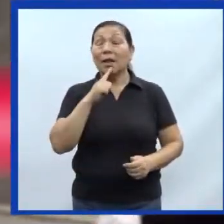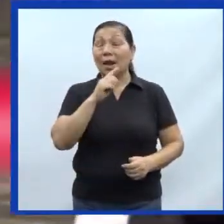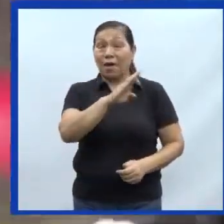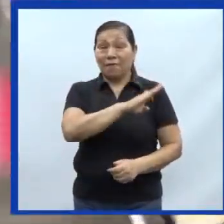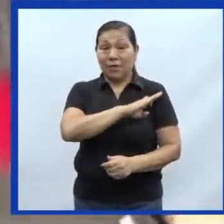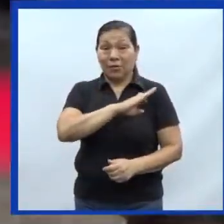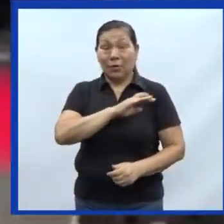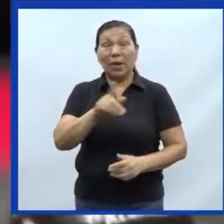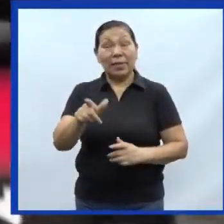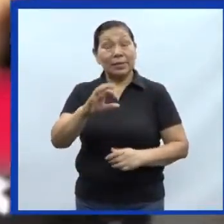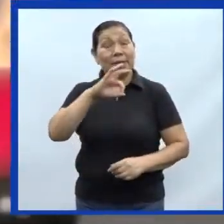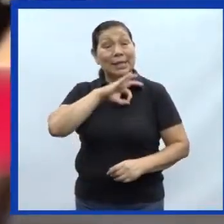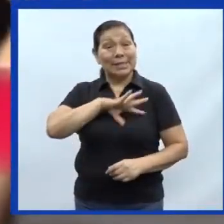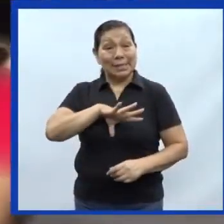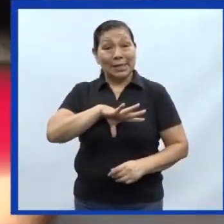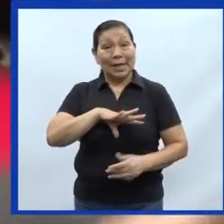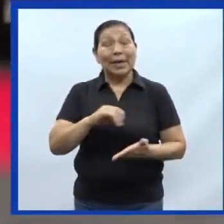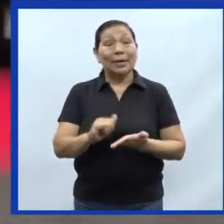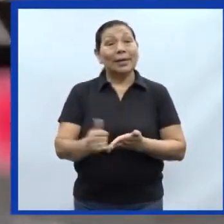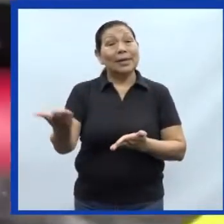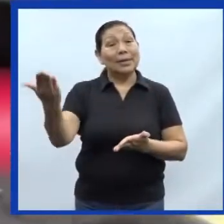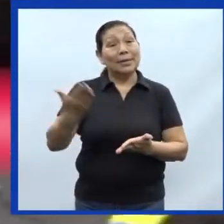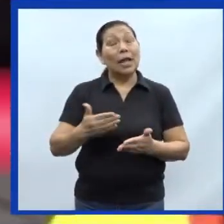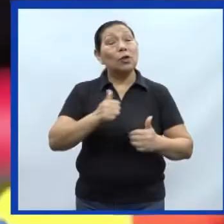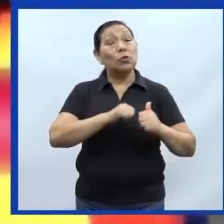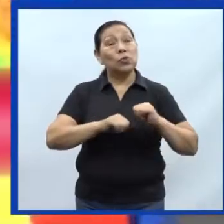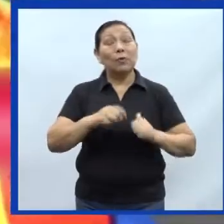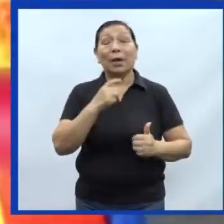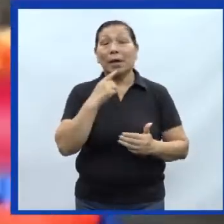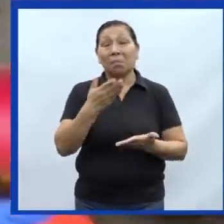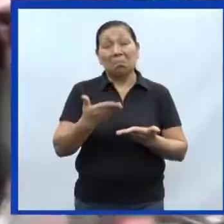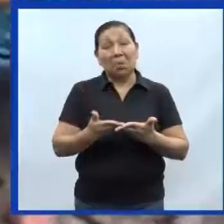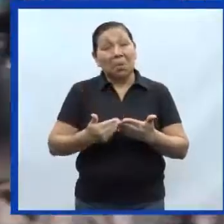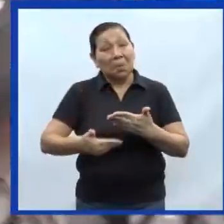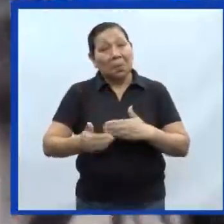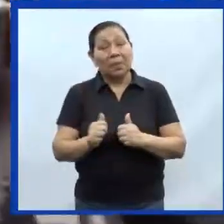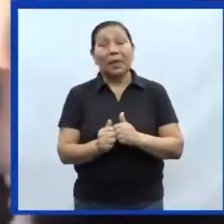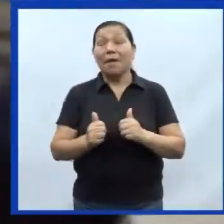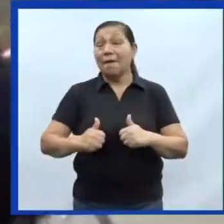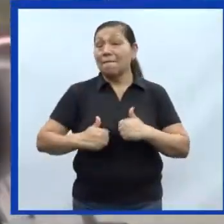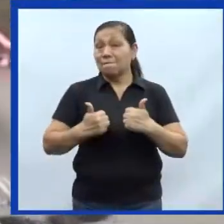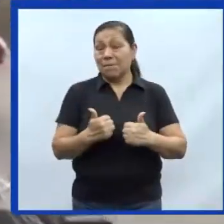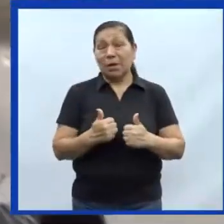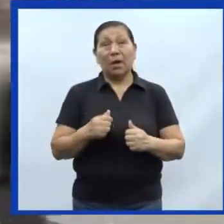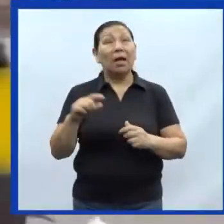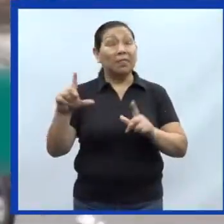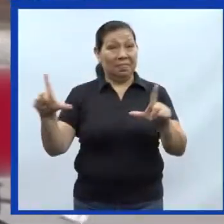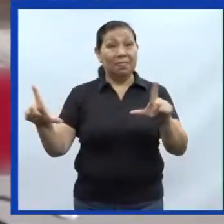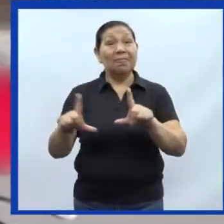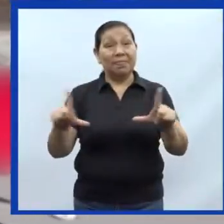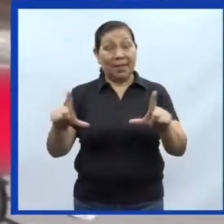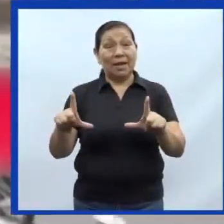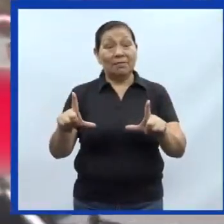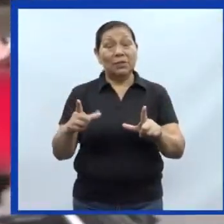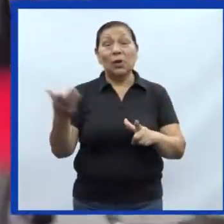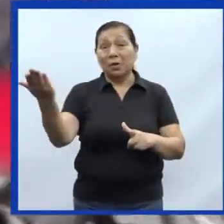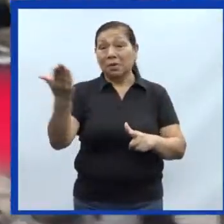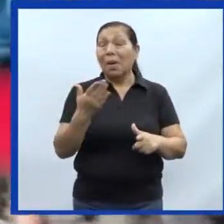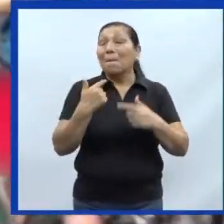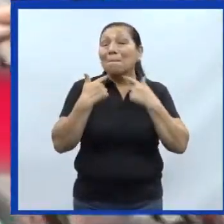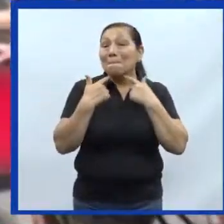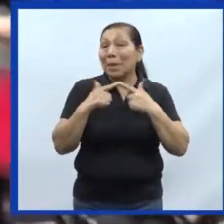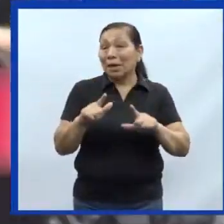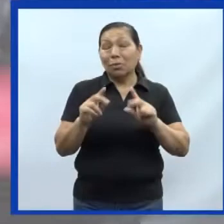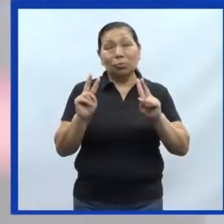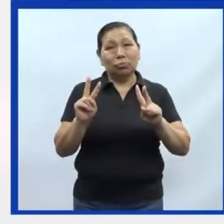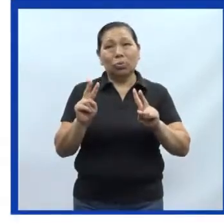Fiscalía chilena, las agresiones que recibió la víctima, que fueron transmitidas en vivo por un canal de televisión, provocaron que perdiera